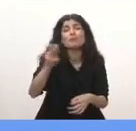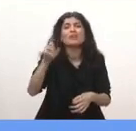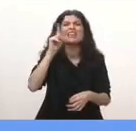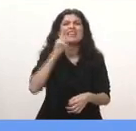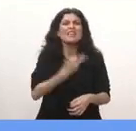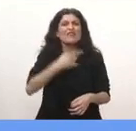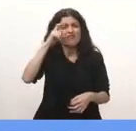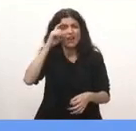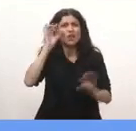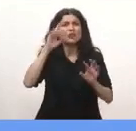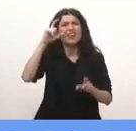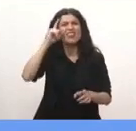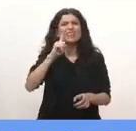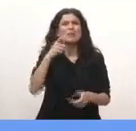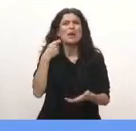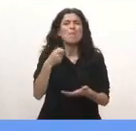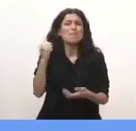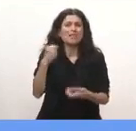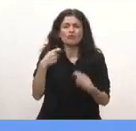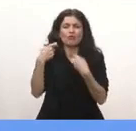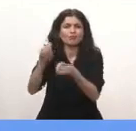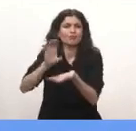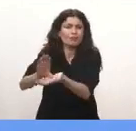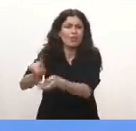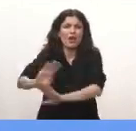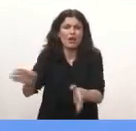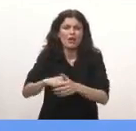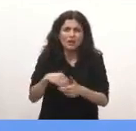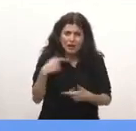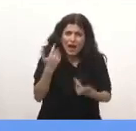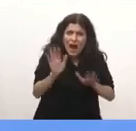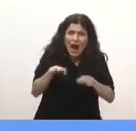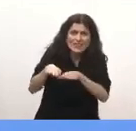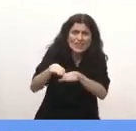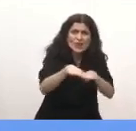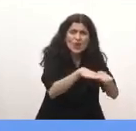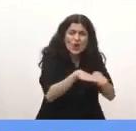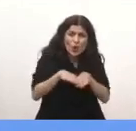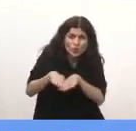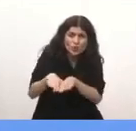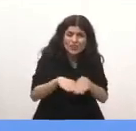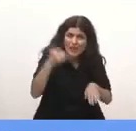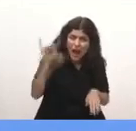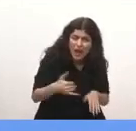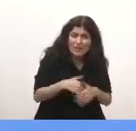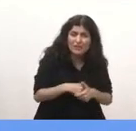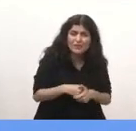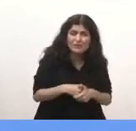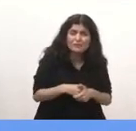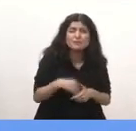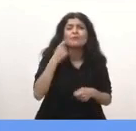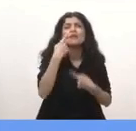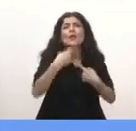pesos estamos siendo justos Cuando hacemos esto con la sociedad está claro Todos quieren pagar menos impuestos con los impuestos sostenemos los bienes y